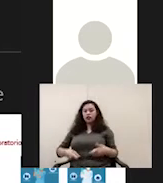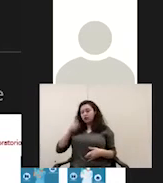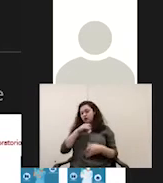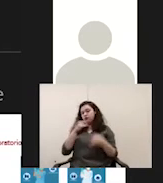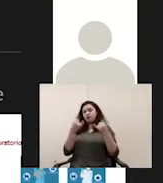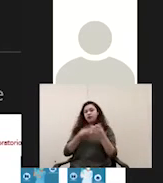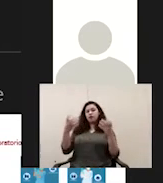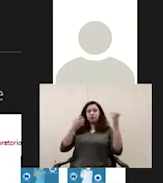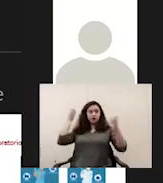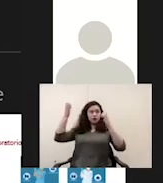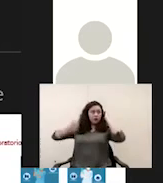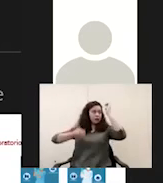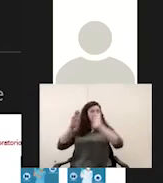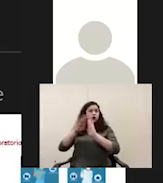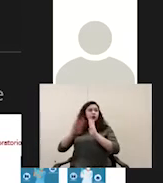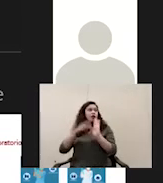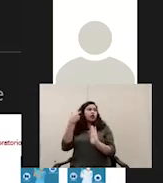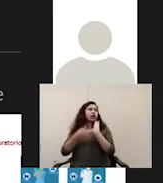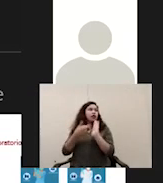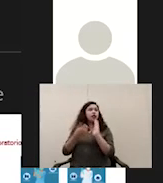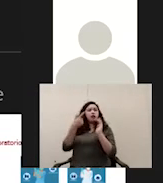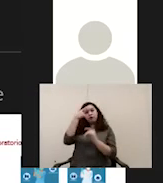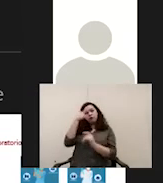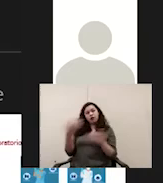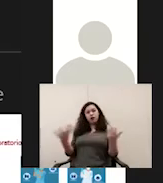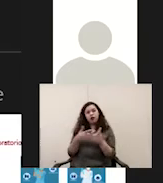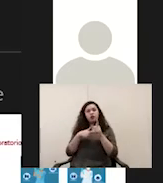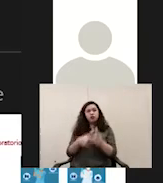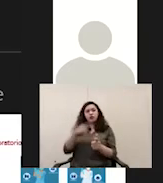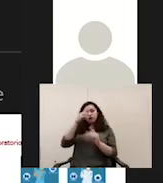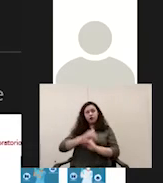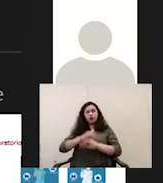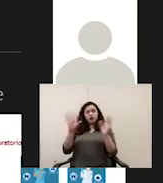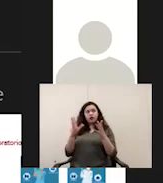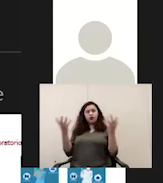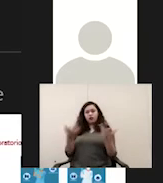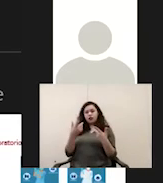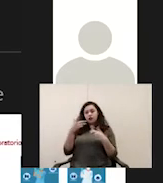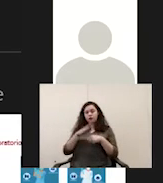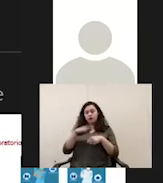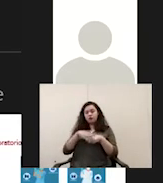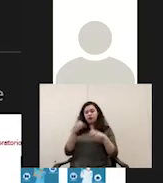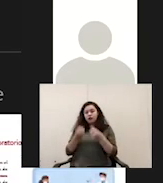estos talleres se sigan llevando a cabo, pero obviamente que sean con la mayor seguridad.